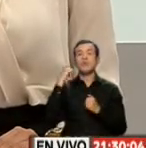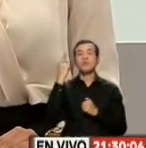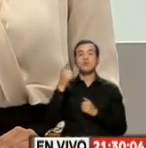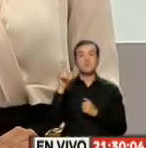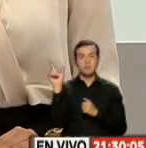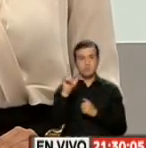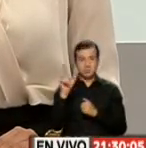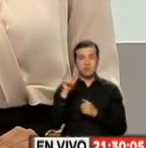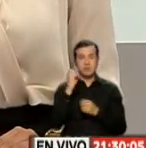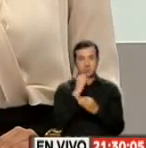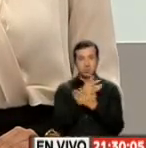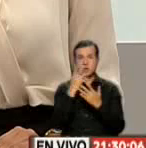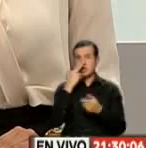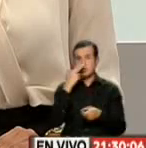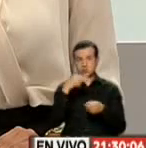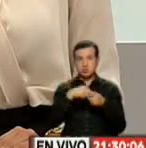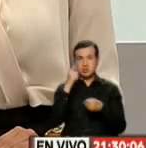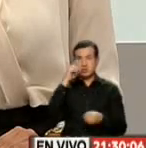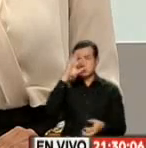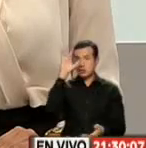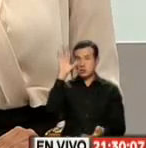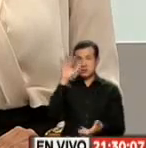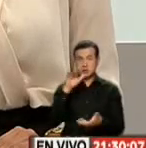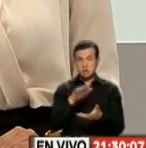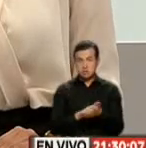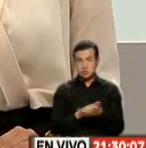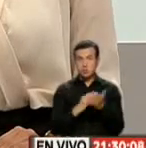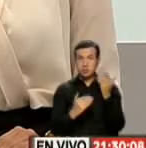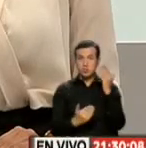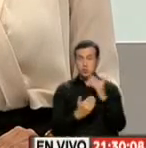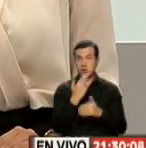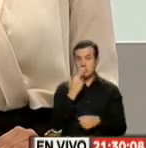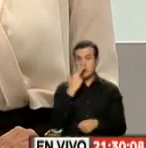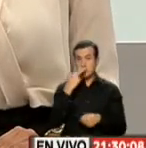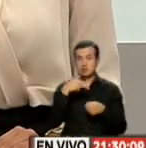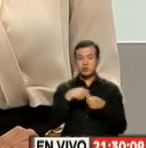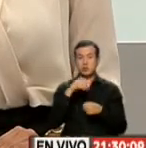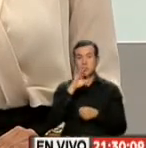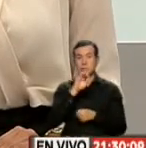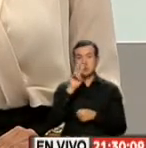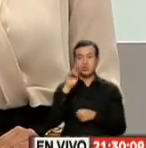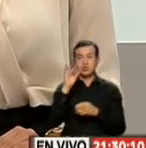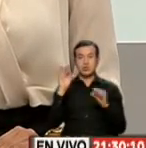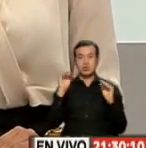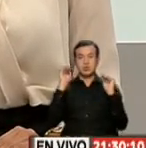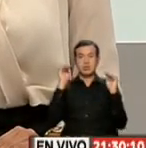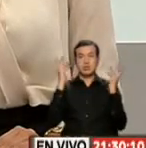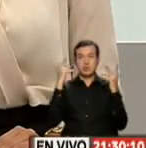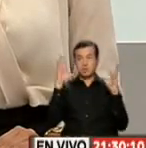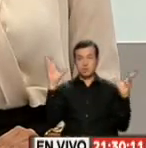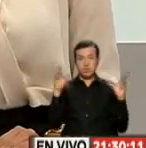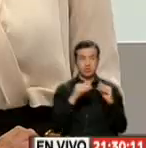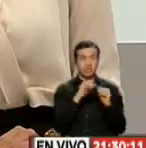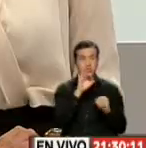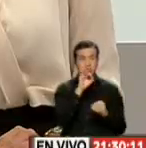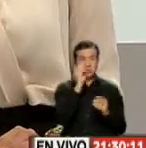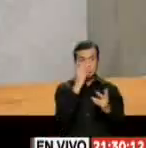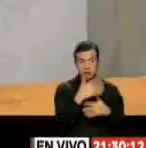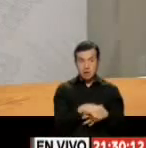lunes. Detalló que las gasolineras deberán abastecerse con la gasolina de 92 octanos una vez que agoten el stock de